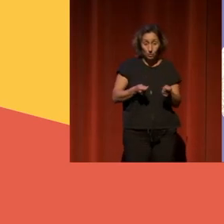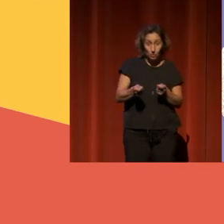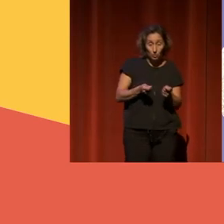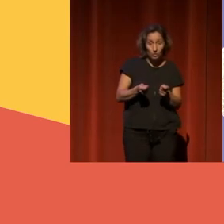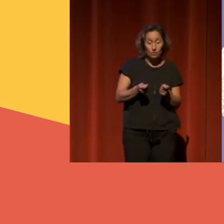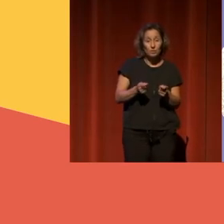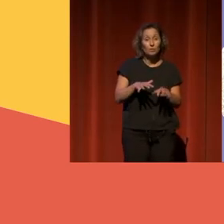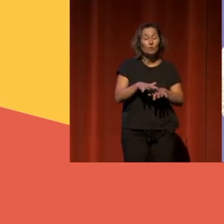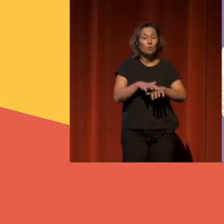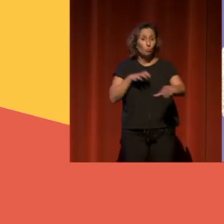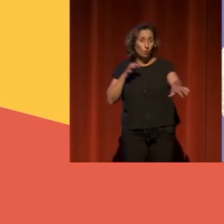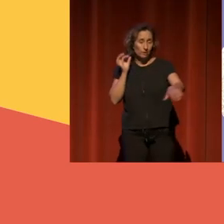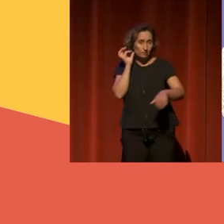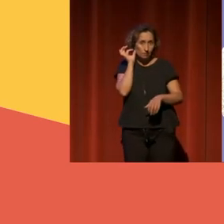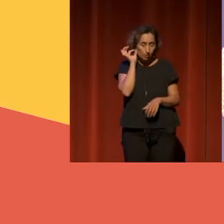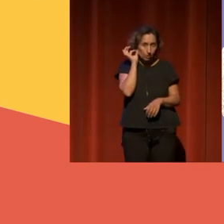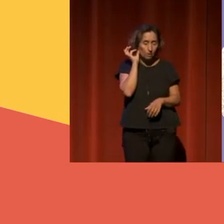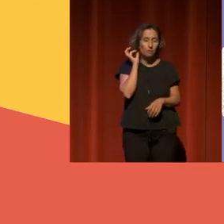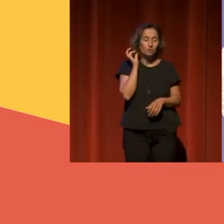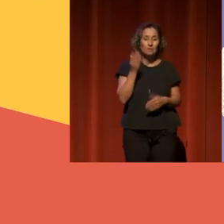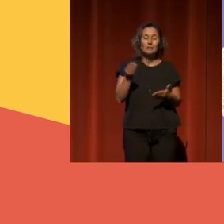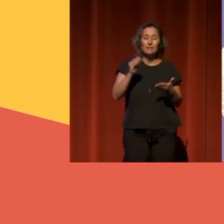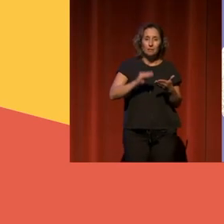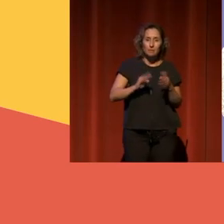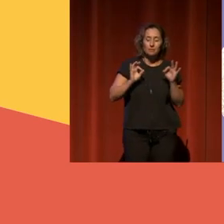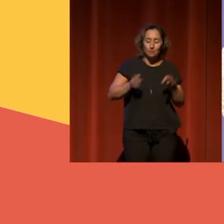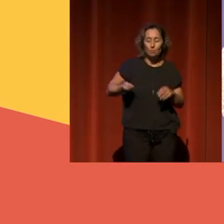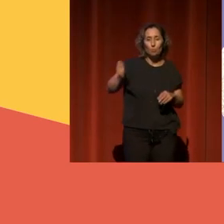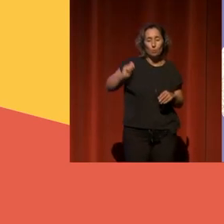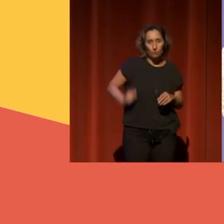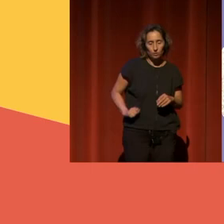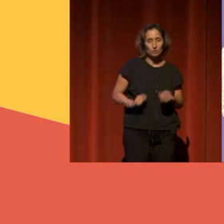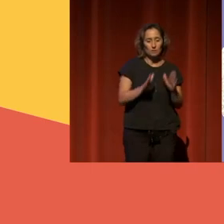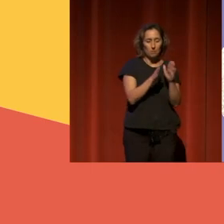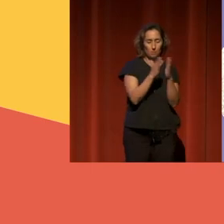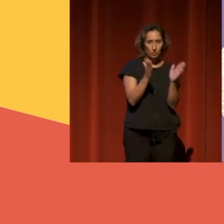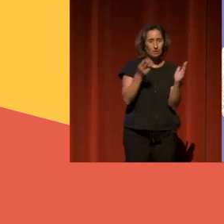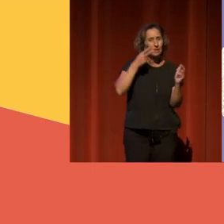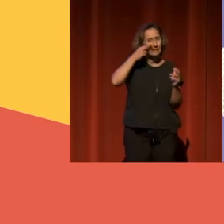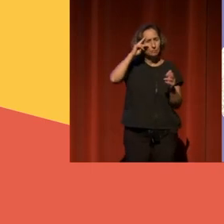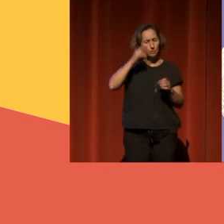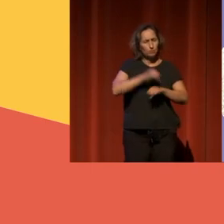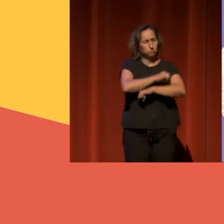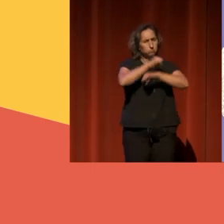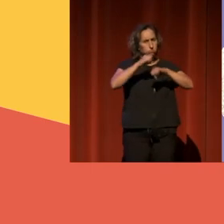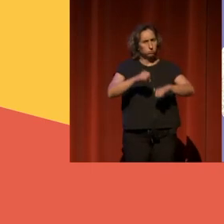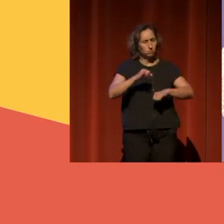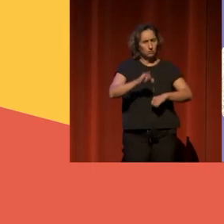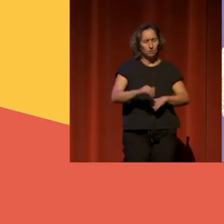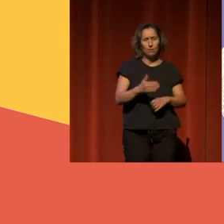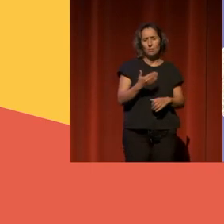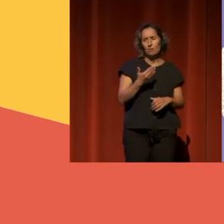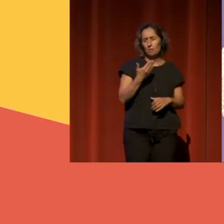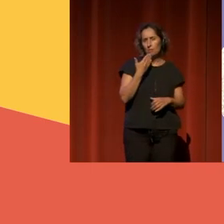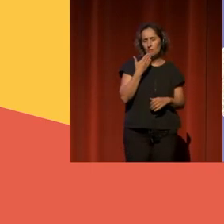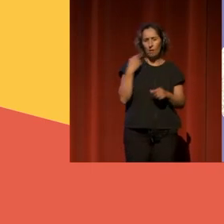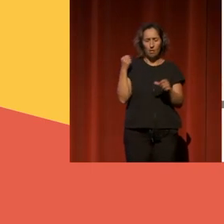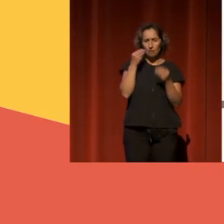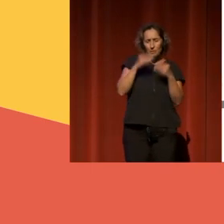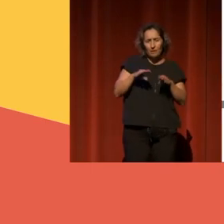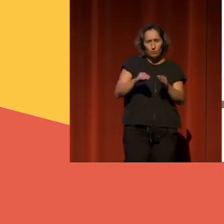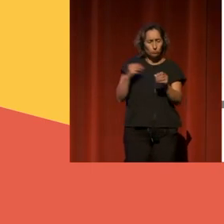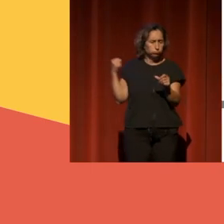son mayoritariamente mujeres, que además son profesionales de bibliotecas con una experiencia muy sólida, entre 11 y 30 años de